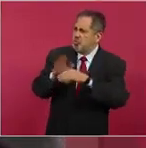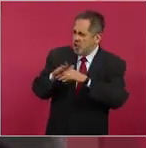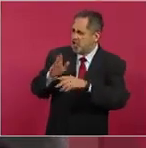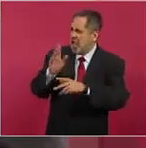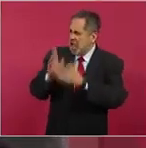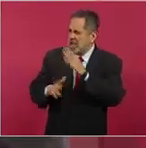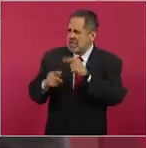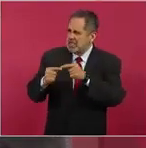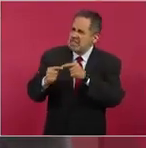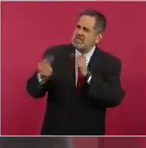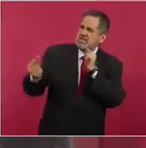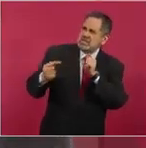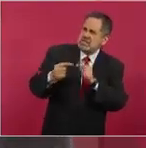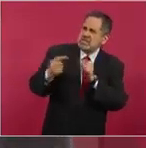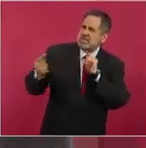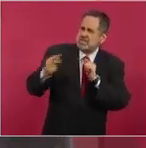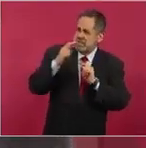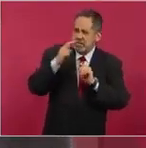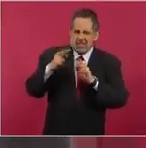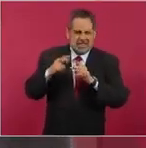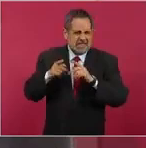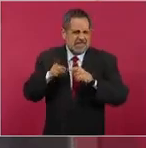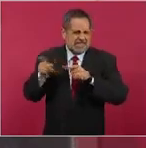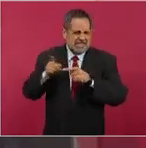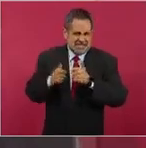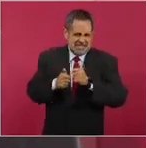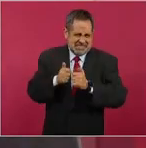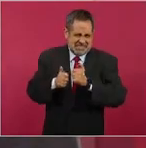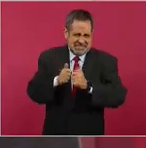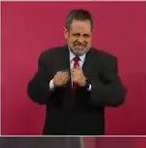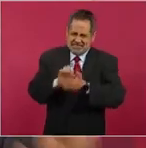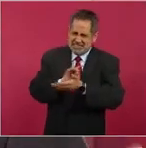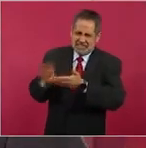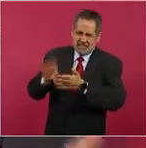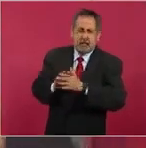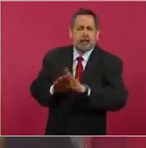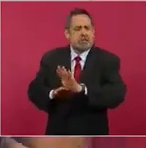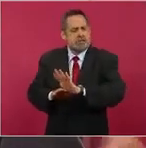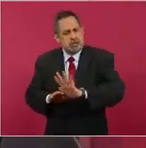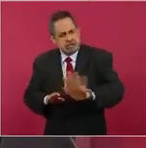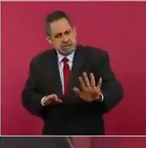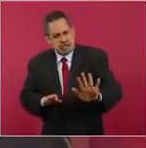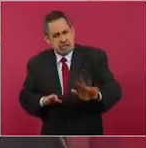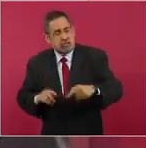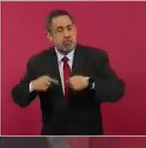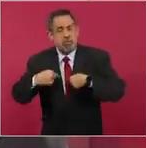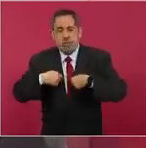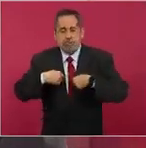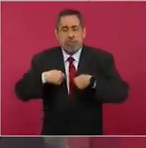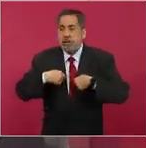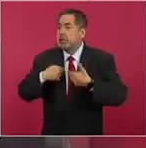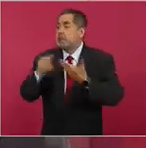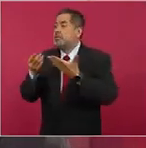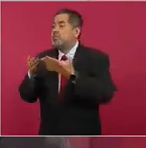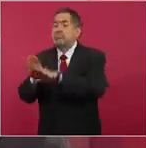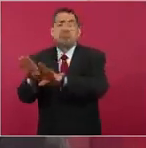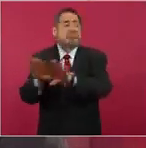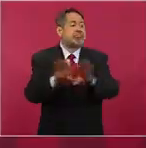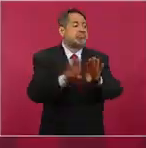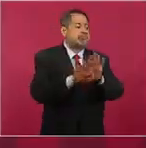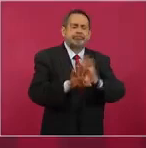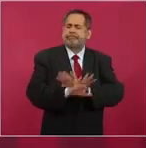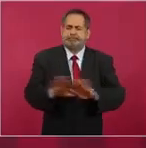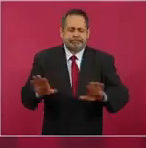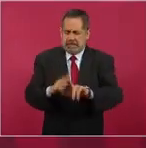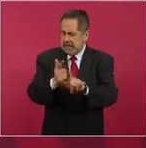atacar en las redes. Pues que se sepa, nosotros no nos vamos a cerrar a ningún